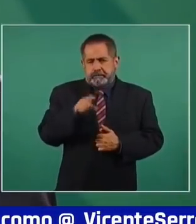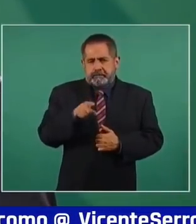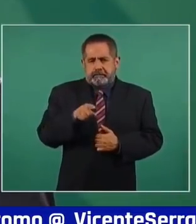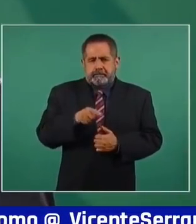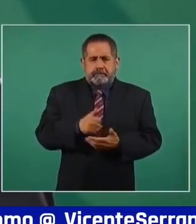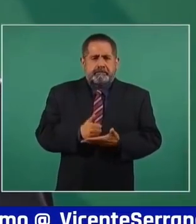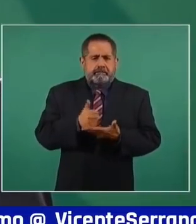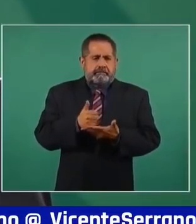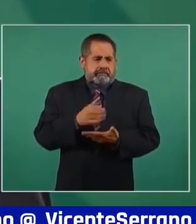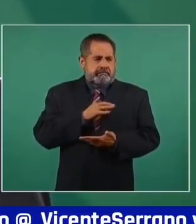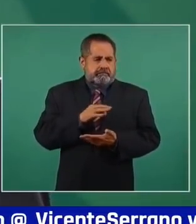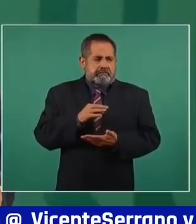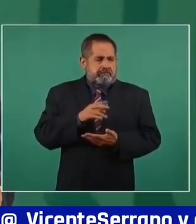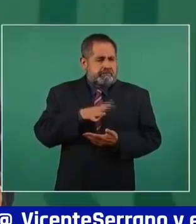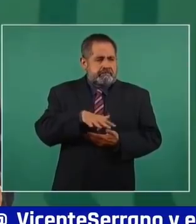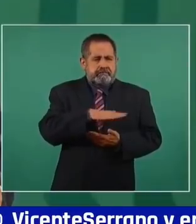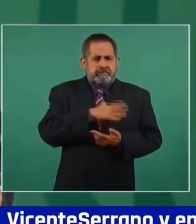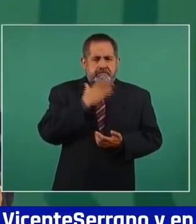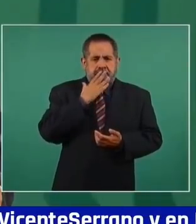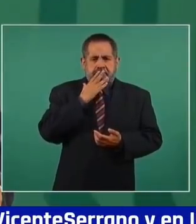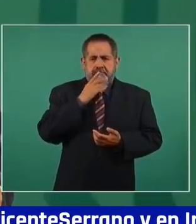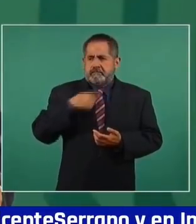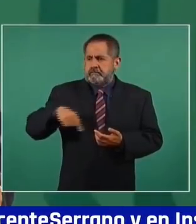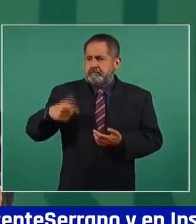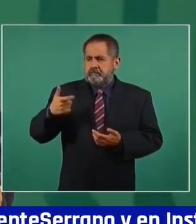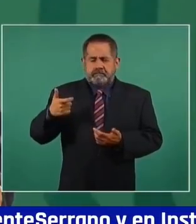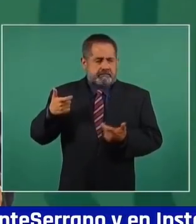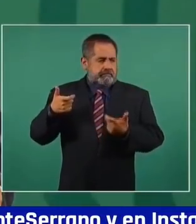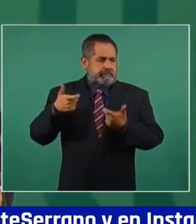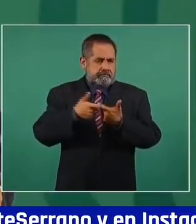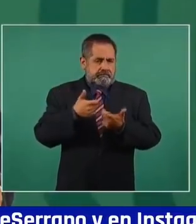ayudaríamos con el financiamiento